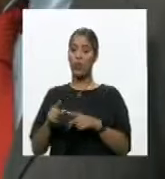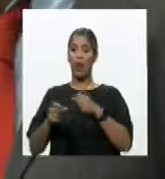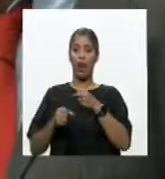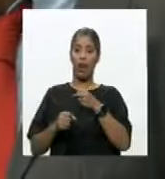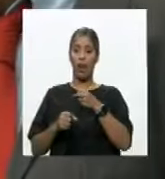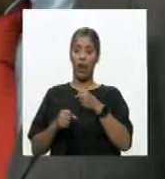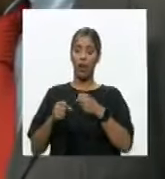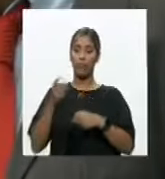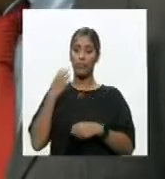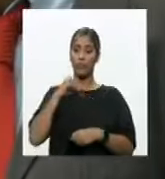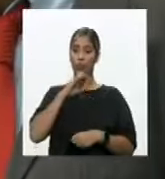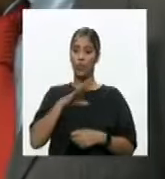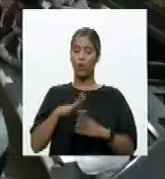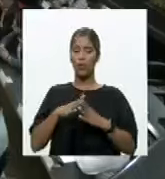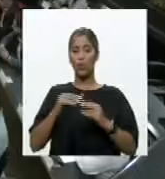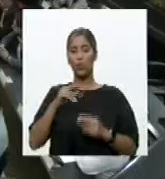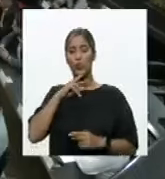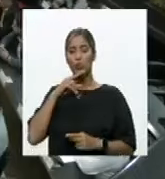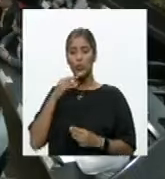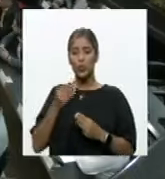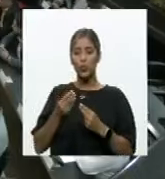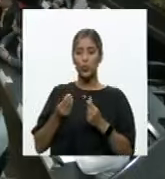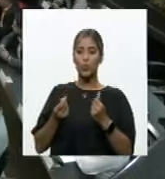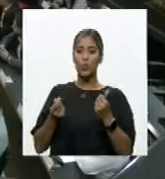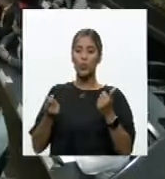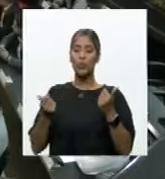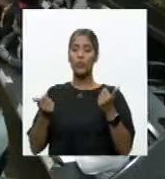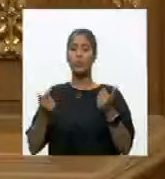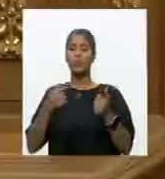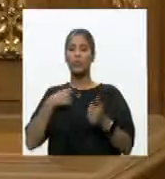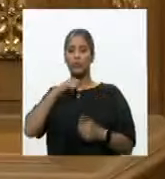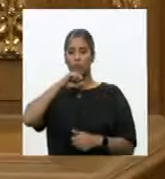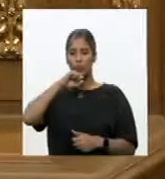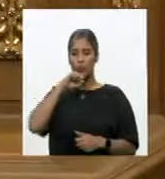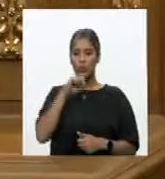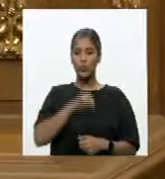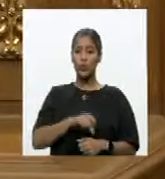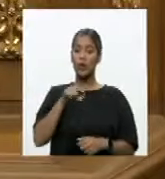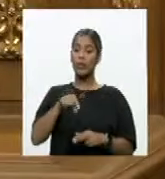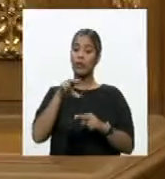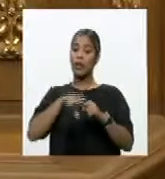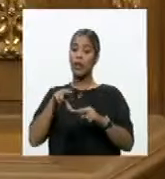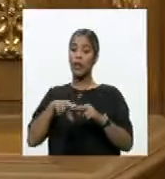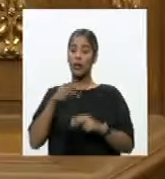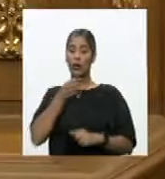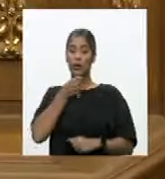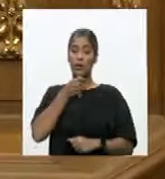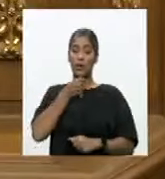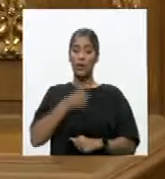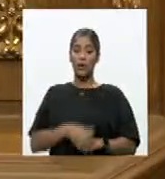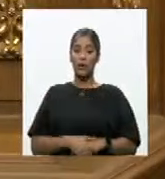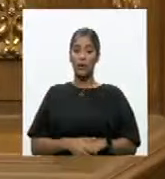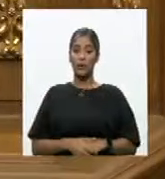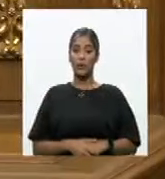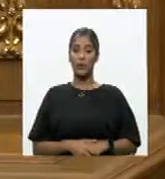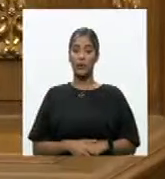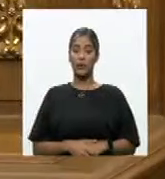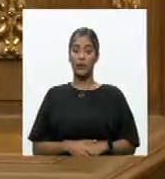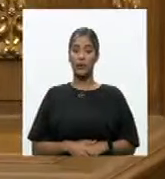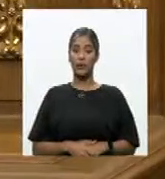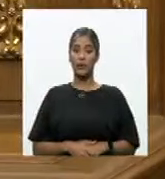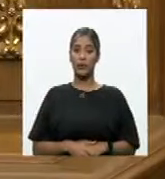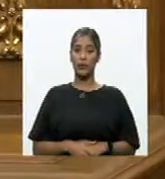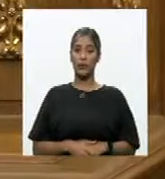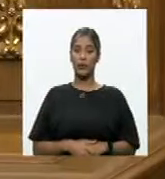Primera. Toda la ternura, toda la pasión de esos niños cantando las canciones conocidas de Alí,